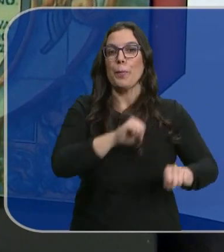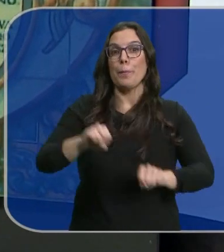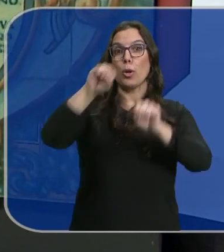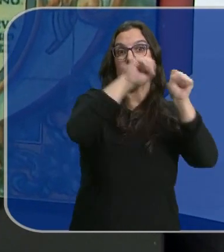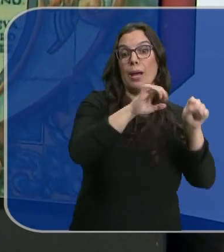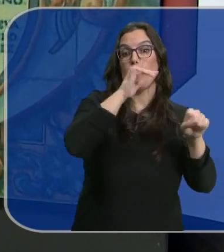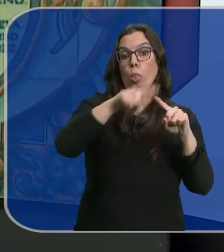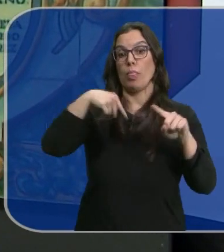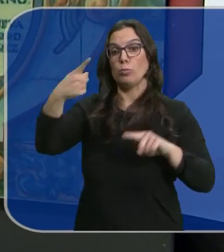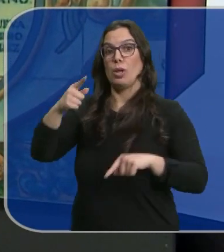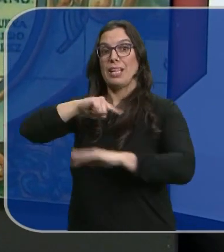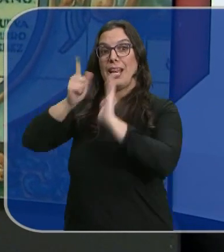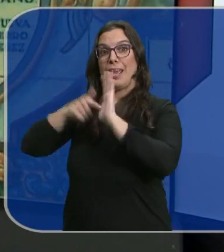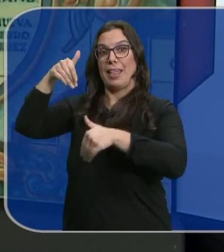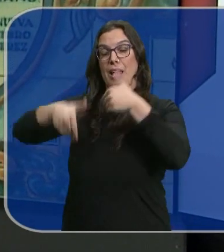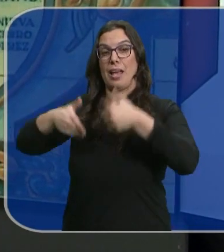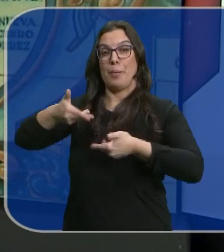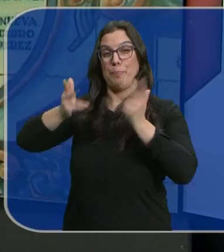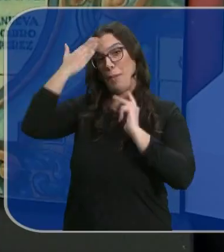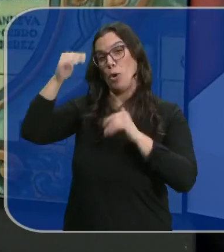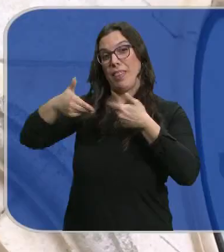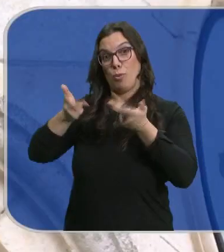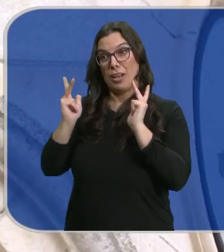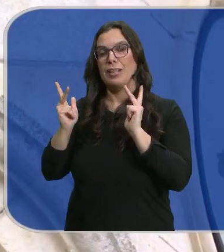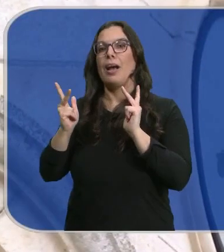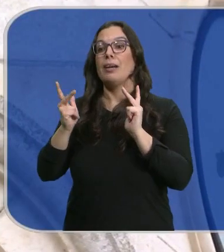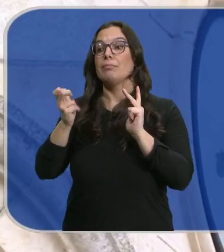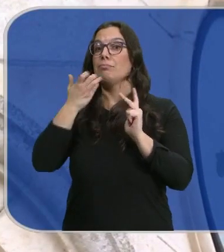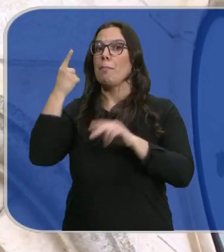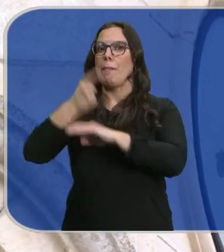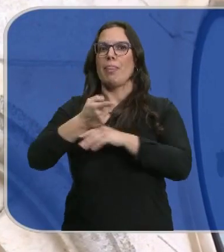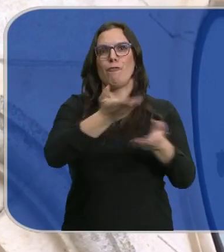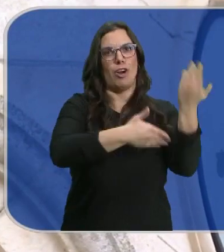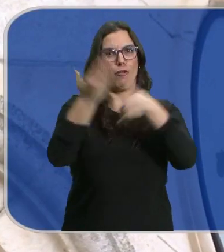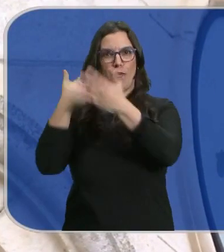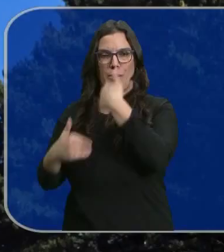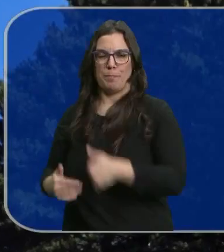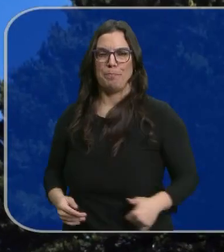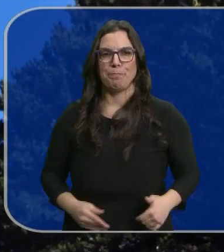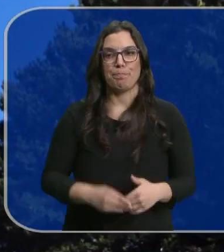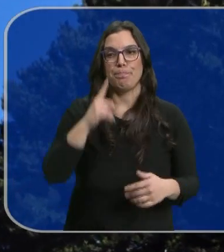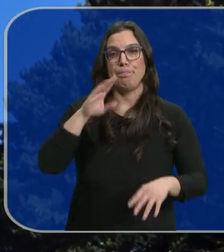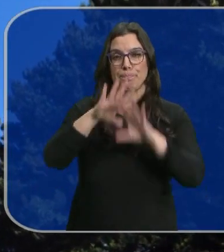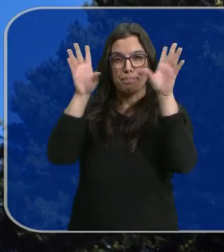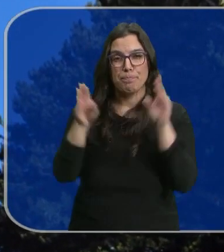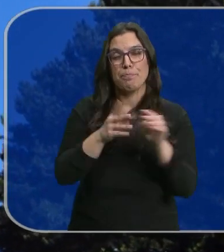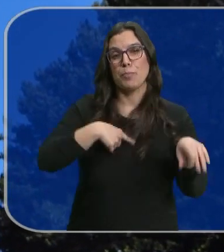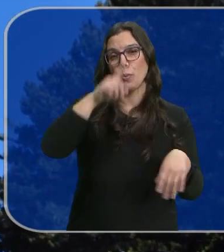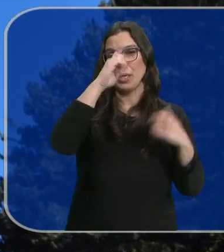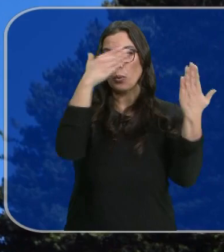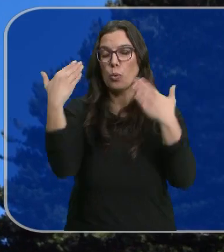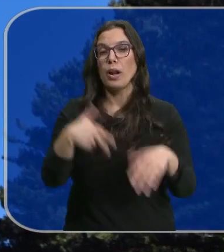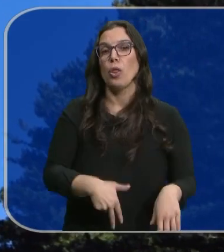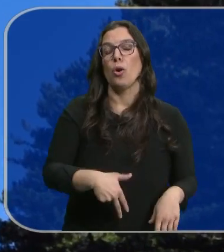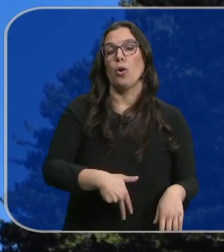frente a la ley de memoria democrática. El conjunto monumental en recuerdo